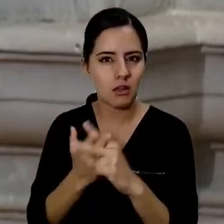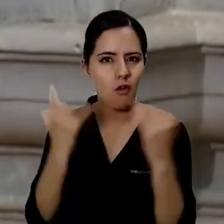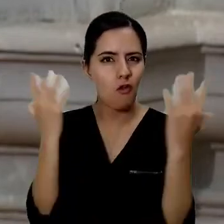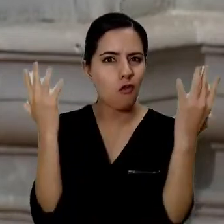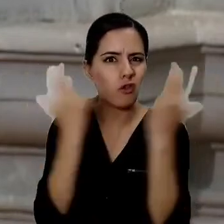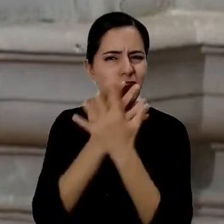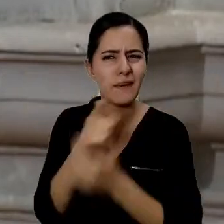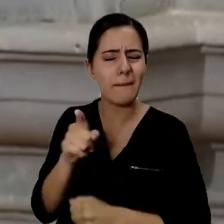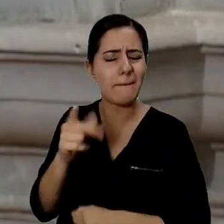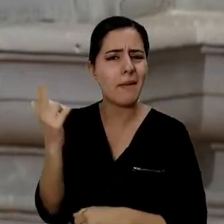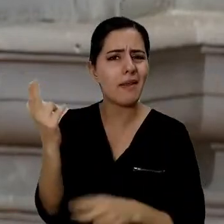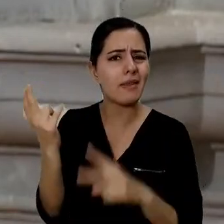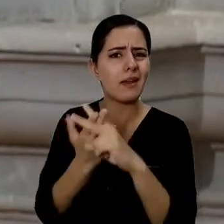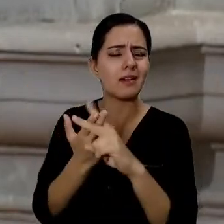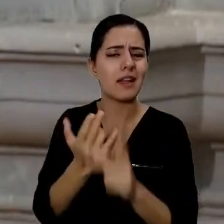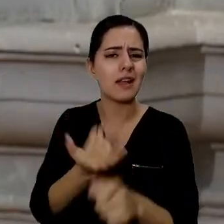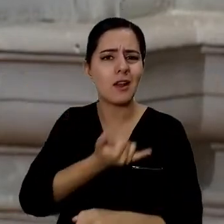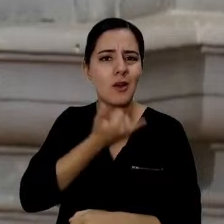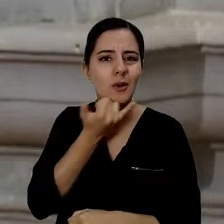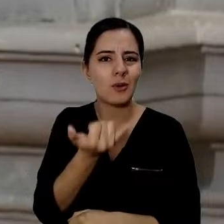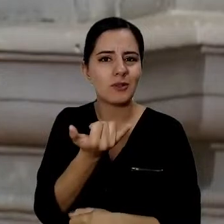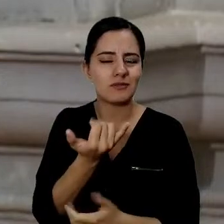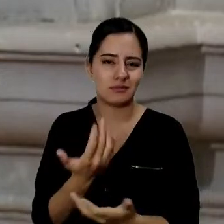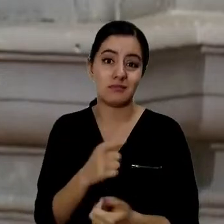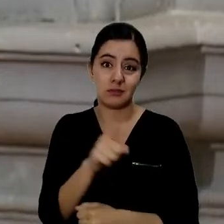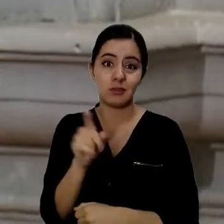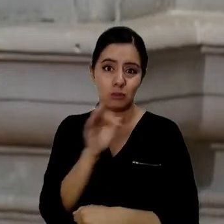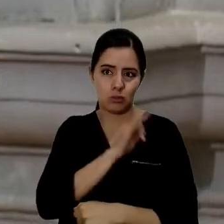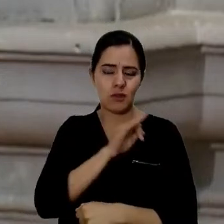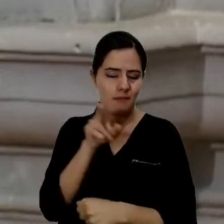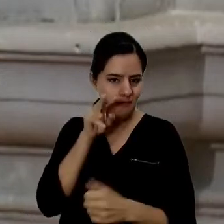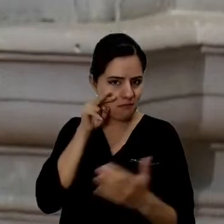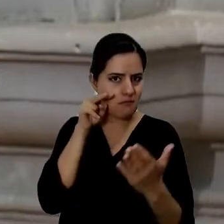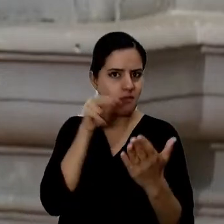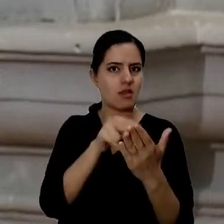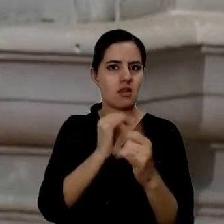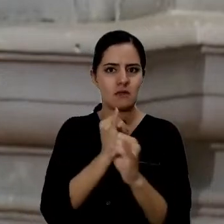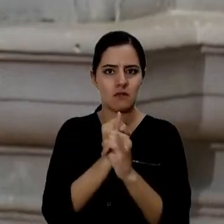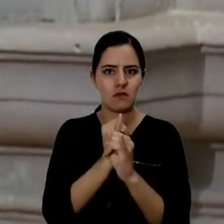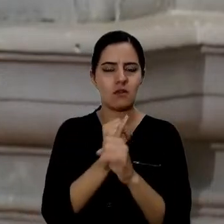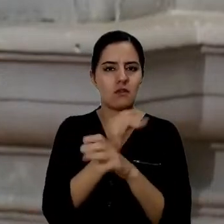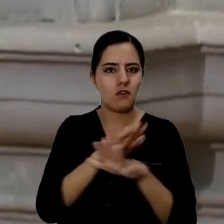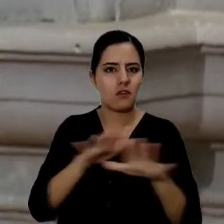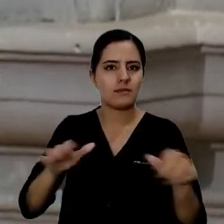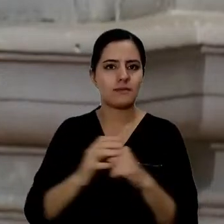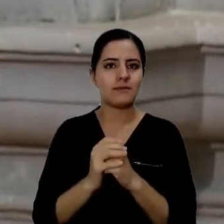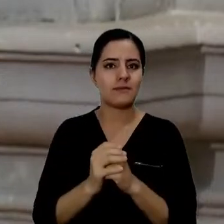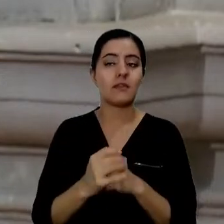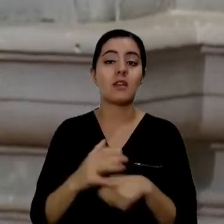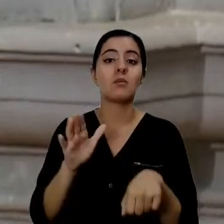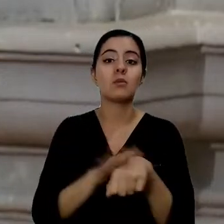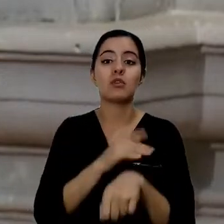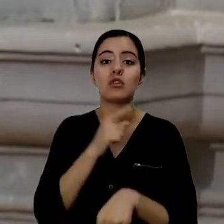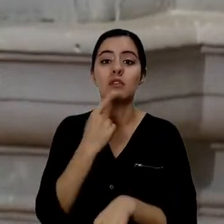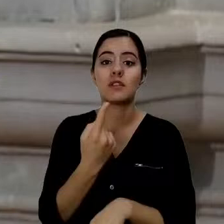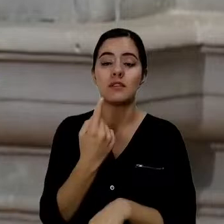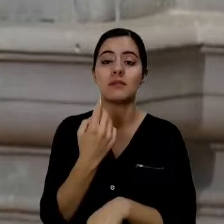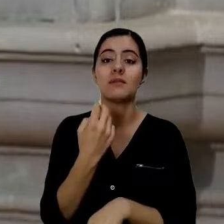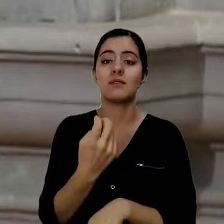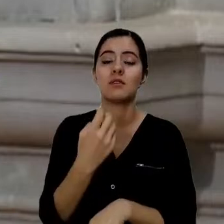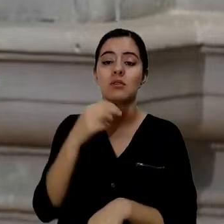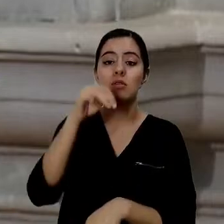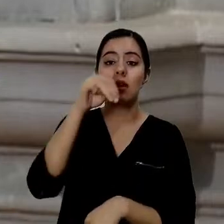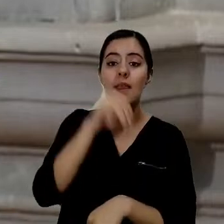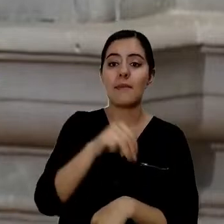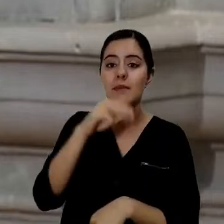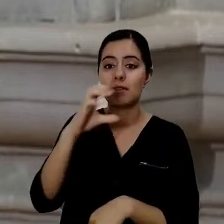ningún problema. Por eso Movimiento Ciudadano viene a votar en contra. ¿Por qué? Porque ese no es el